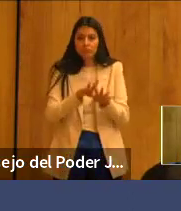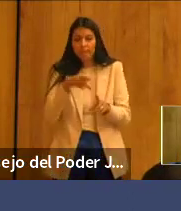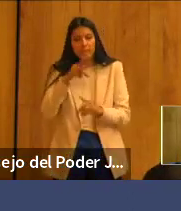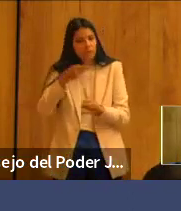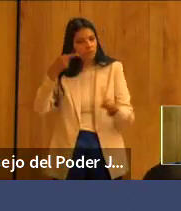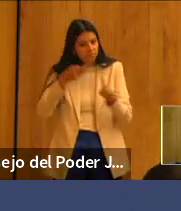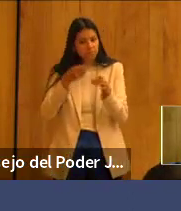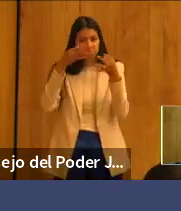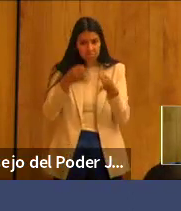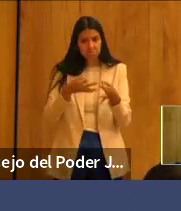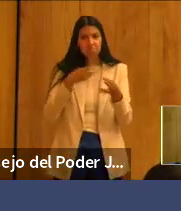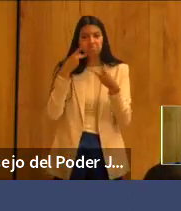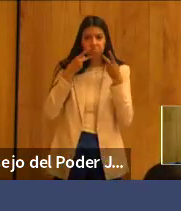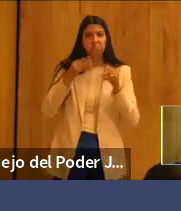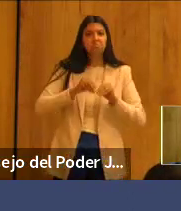concreto sí lo dio.